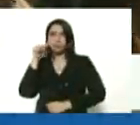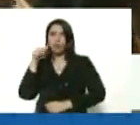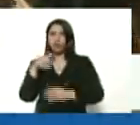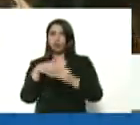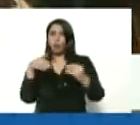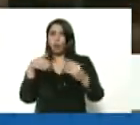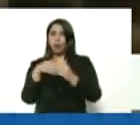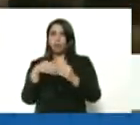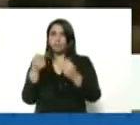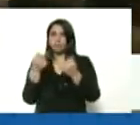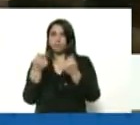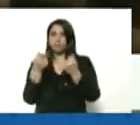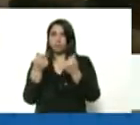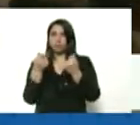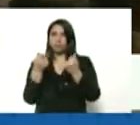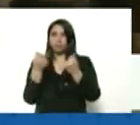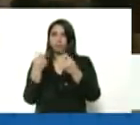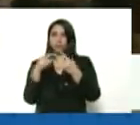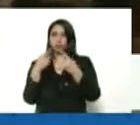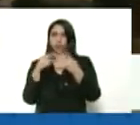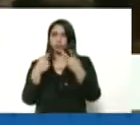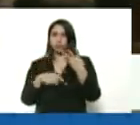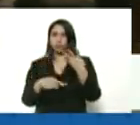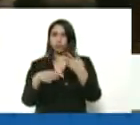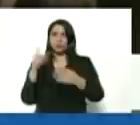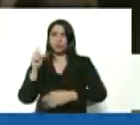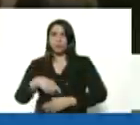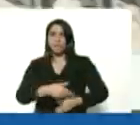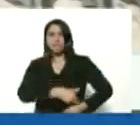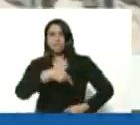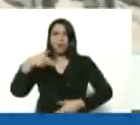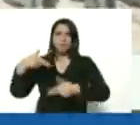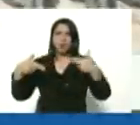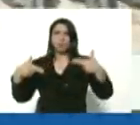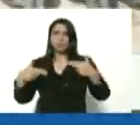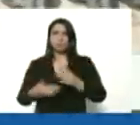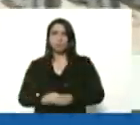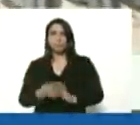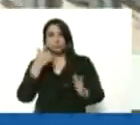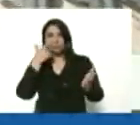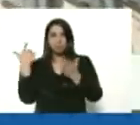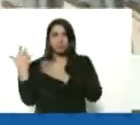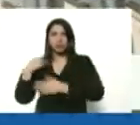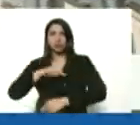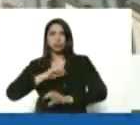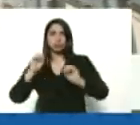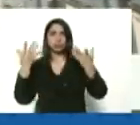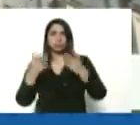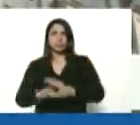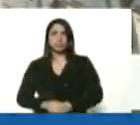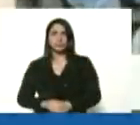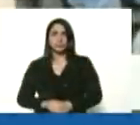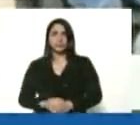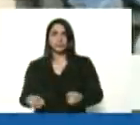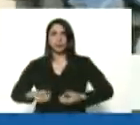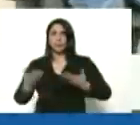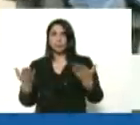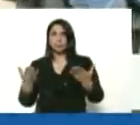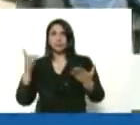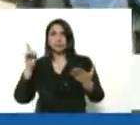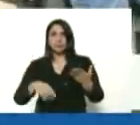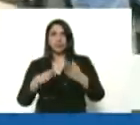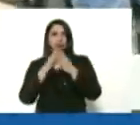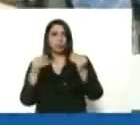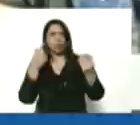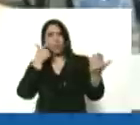dólares, etcétera, etcétera, y armamento. Aquí logramos traer, bueno, además de todas